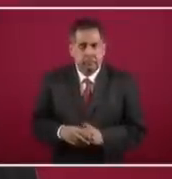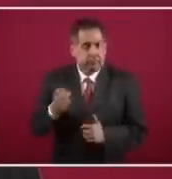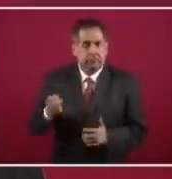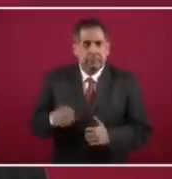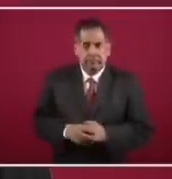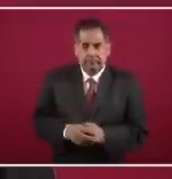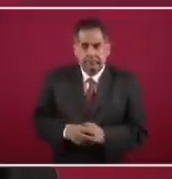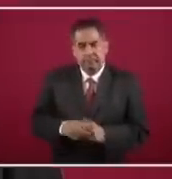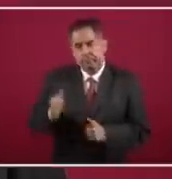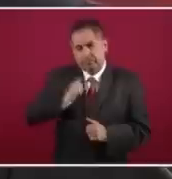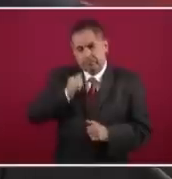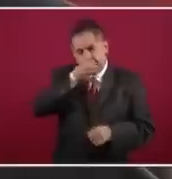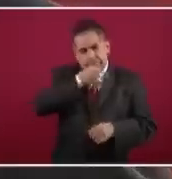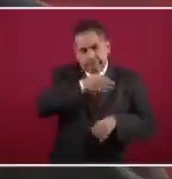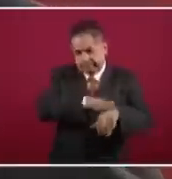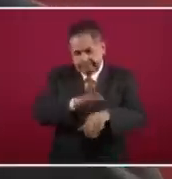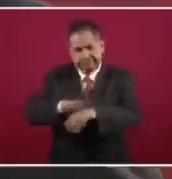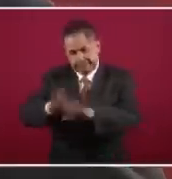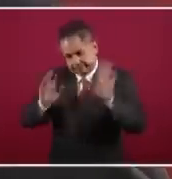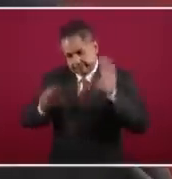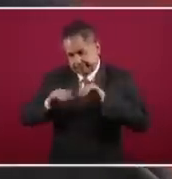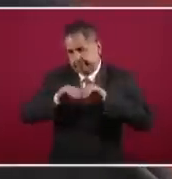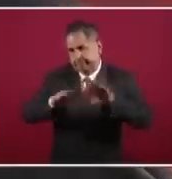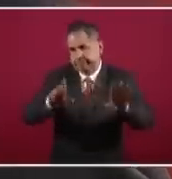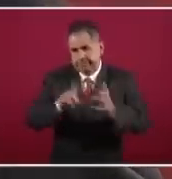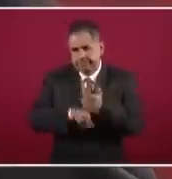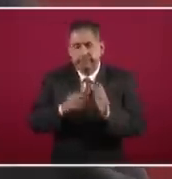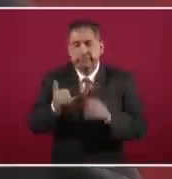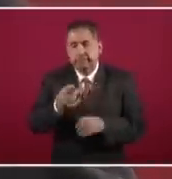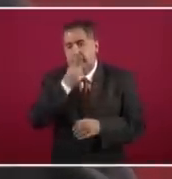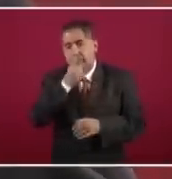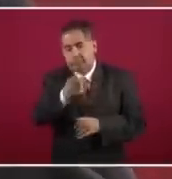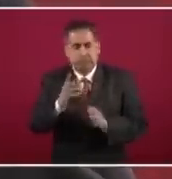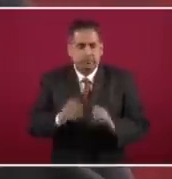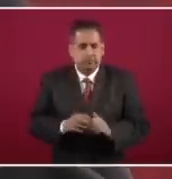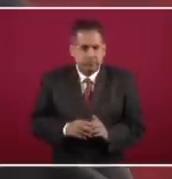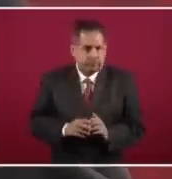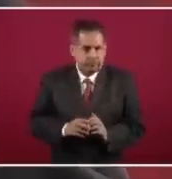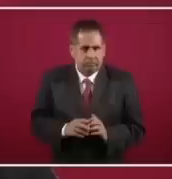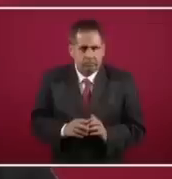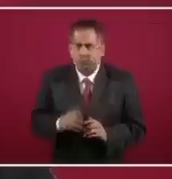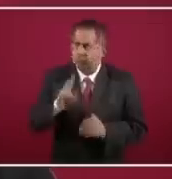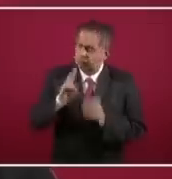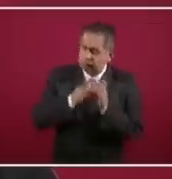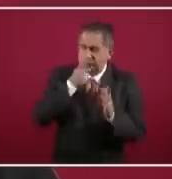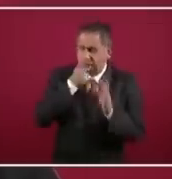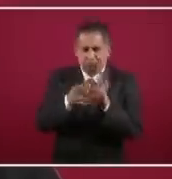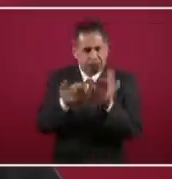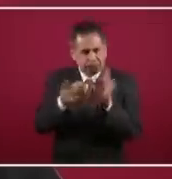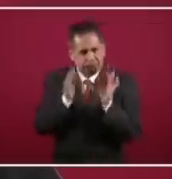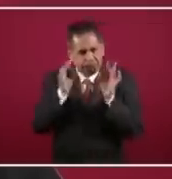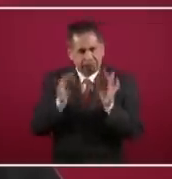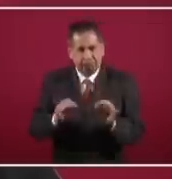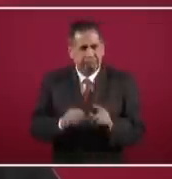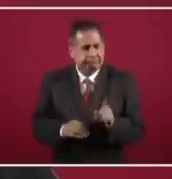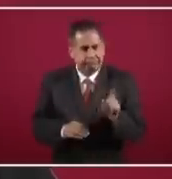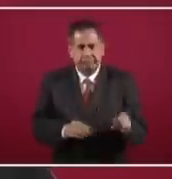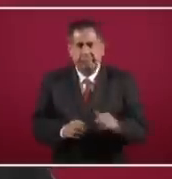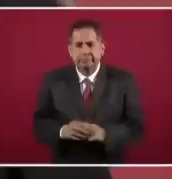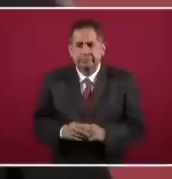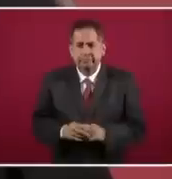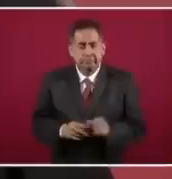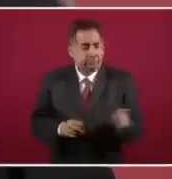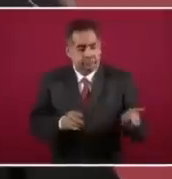Entonces, aprovechar para informar y decir, o sea, subrayar que